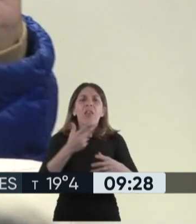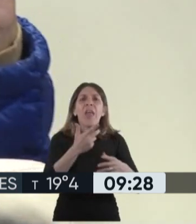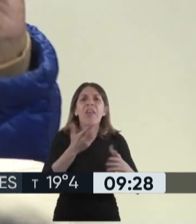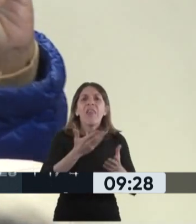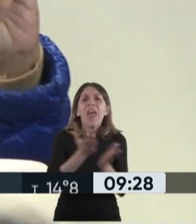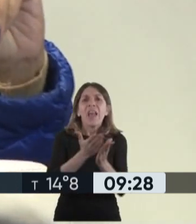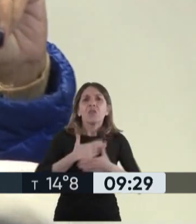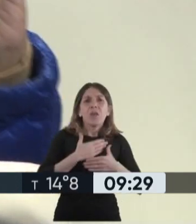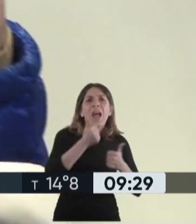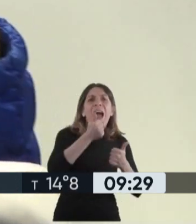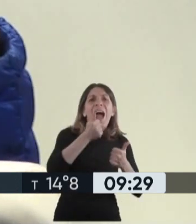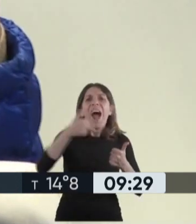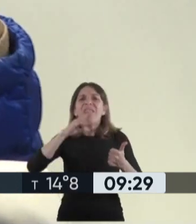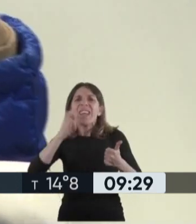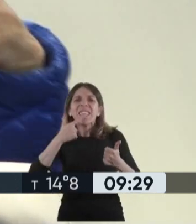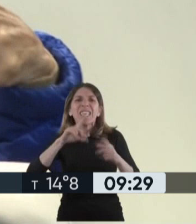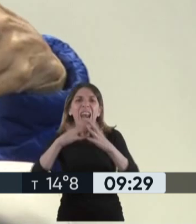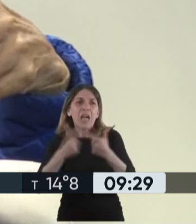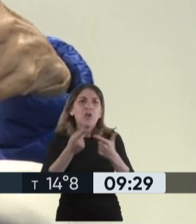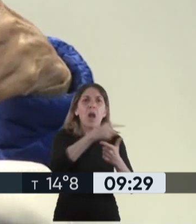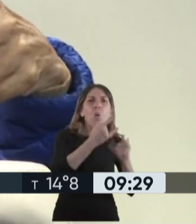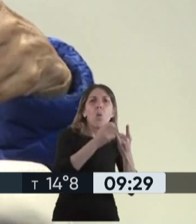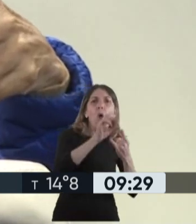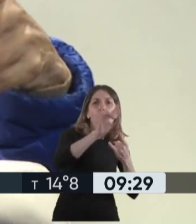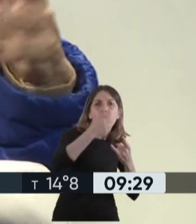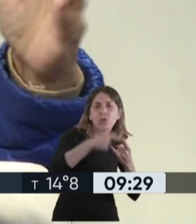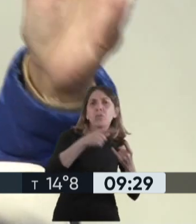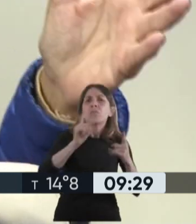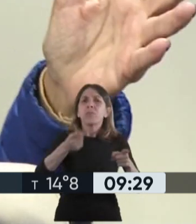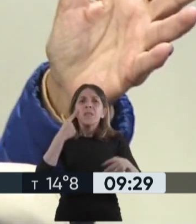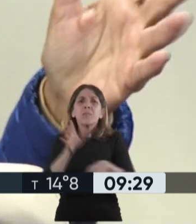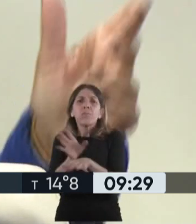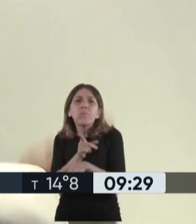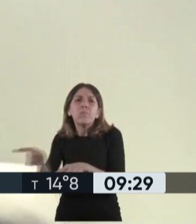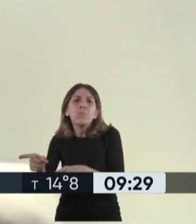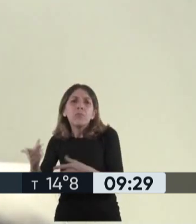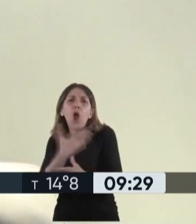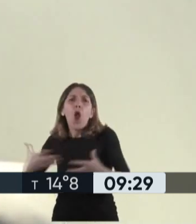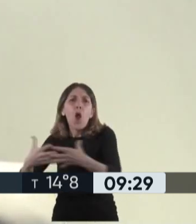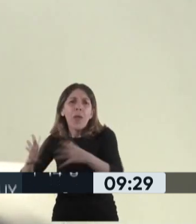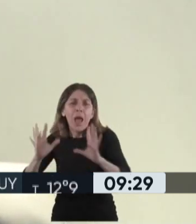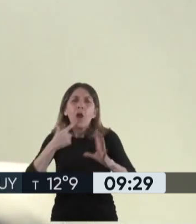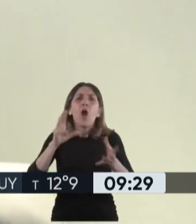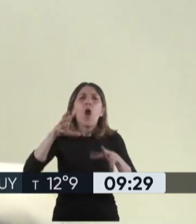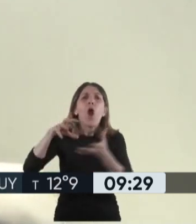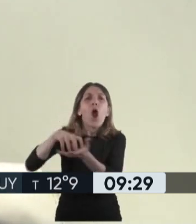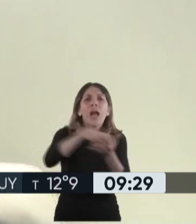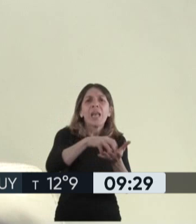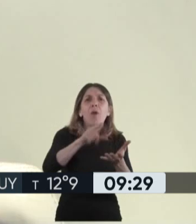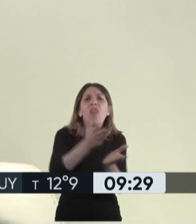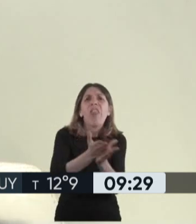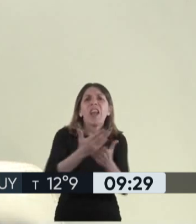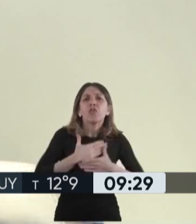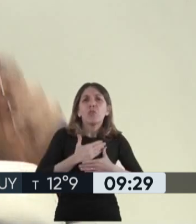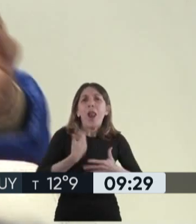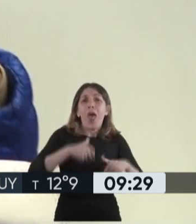Watch y Amnesty International, que criticaron la posición del gobierno al respecto. Lamentablemente, los organismos de derechos humanos de la Argentina